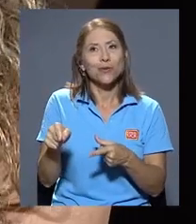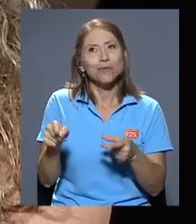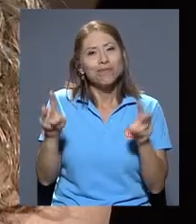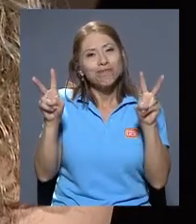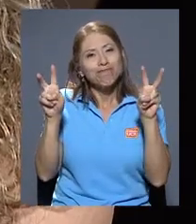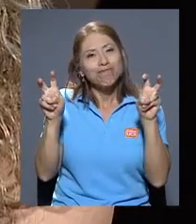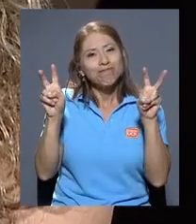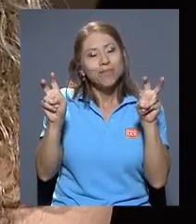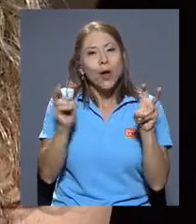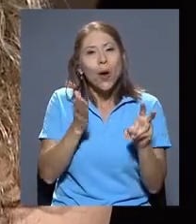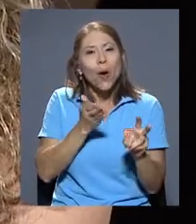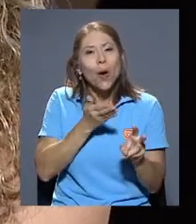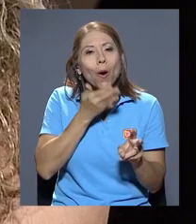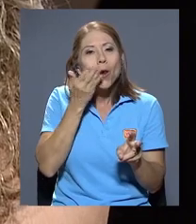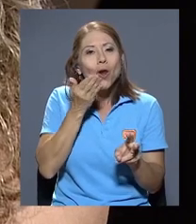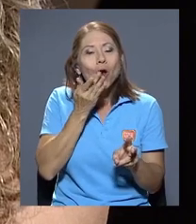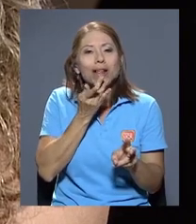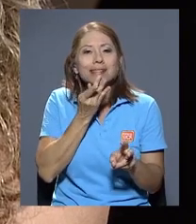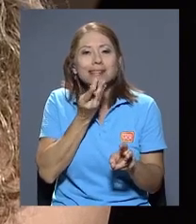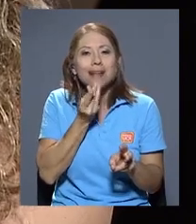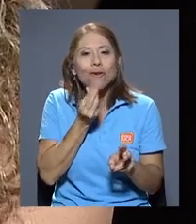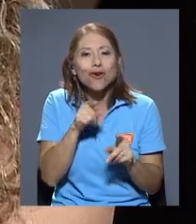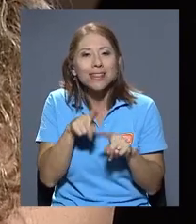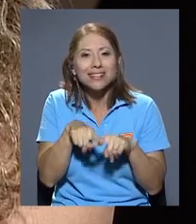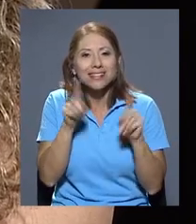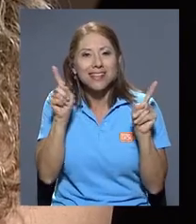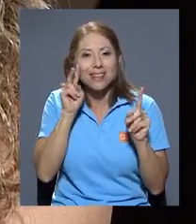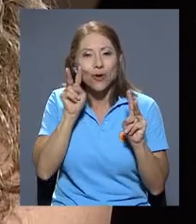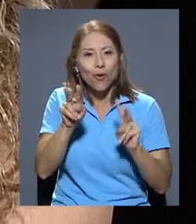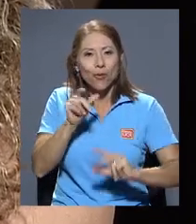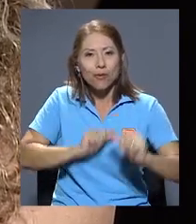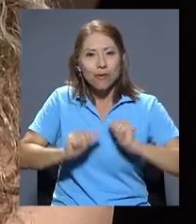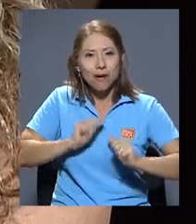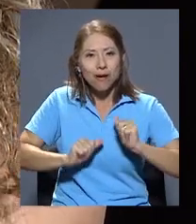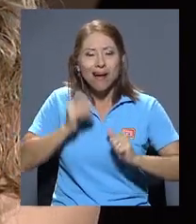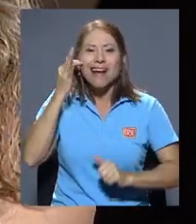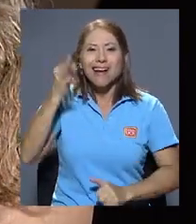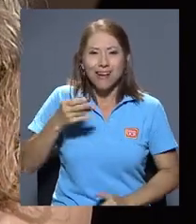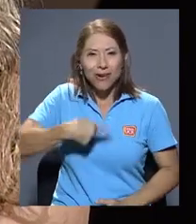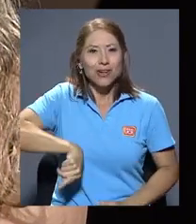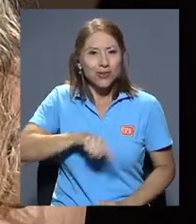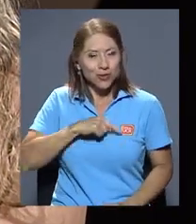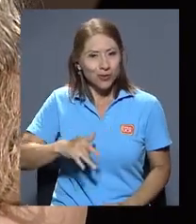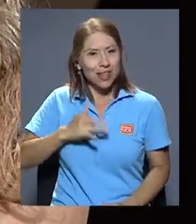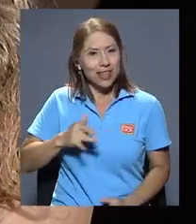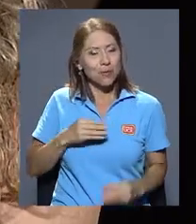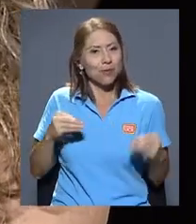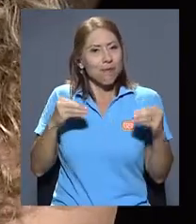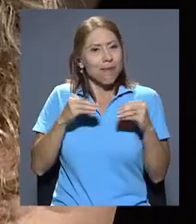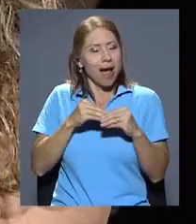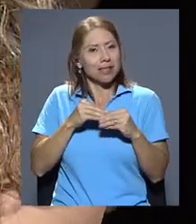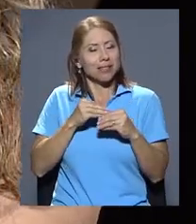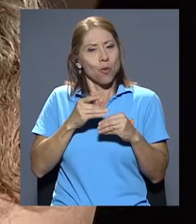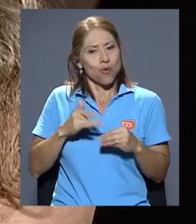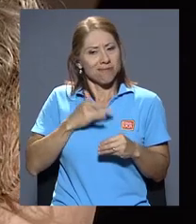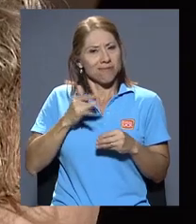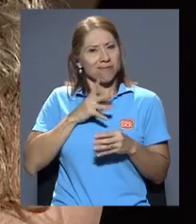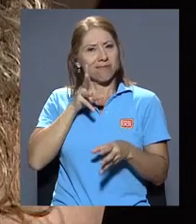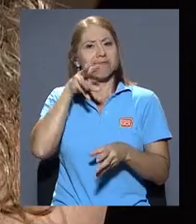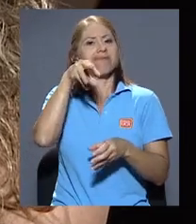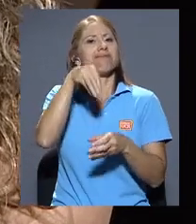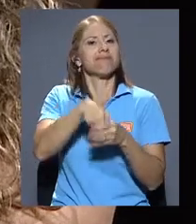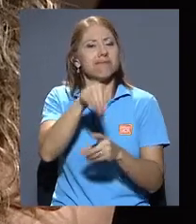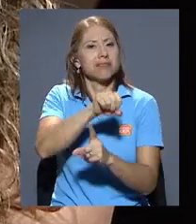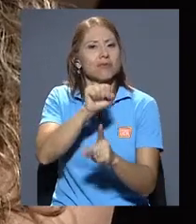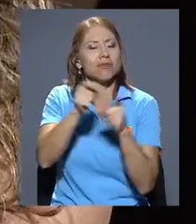sabor distinto a la obra. Creo que nosotros nos sentimos como audiencia mucho más inmersos en esa realidad, y creo que eso Nati lo